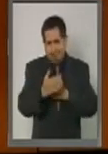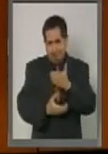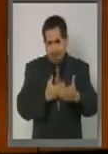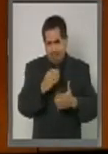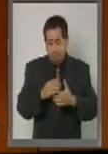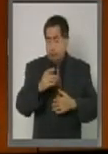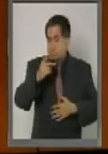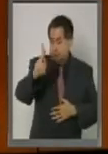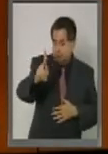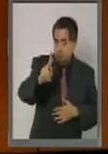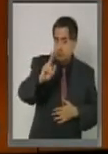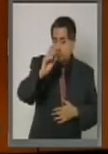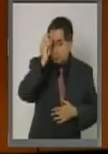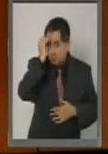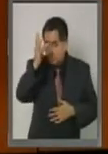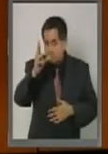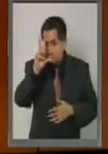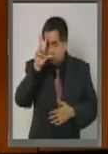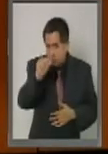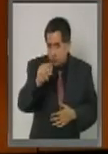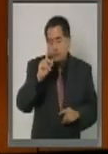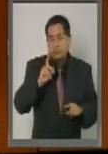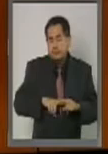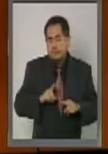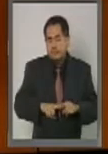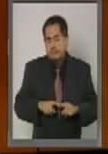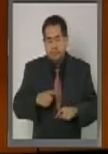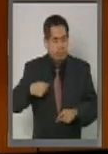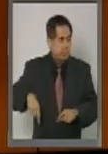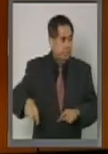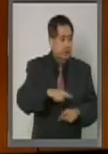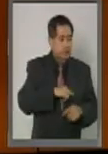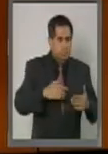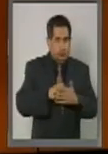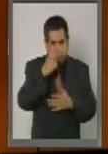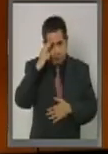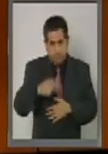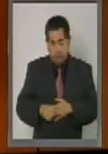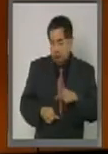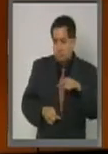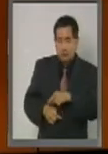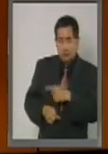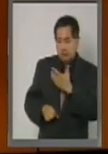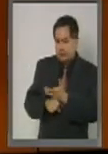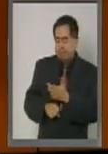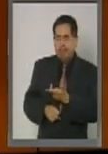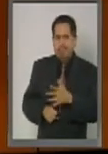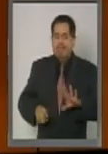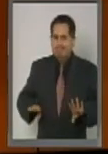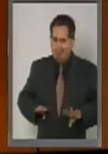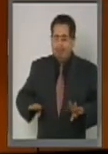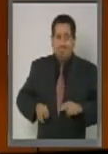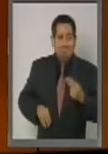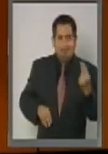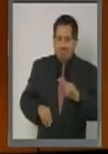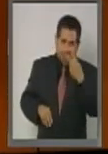debemos olvidar los mexicanos es que para Estados Unidos, México también es una relación